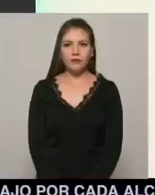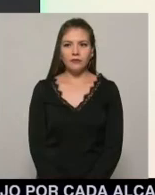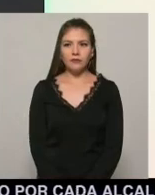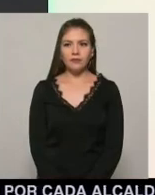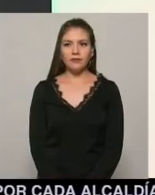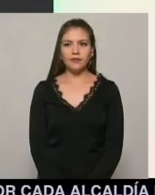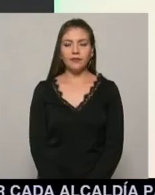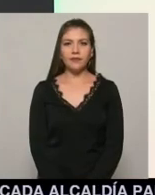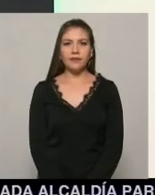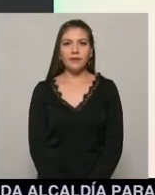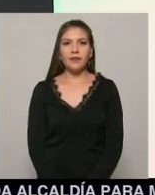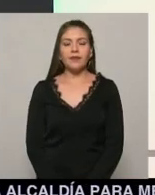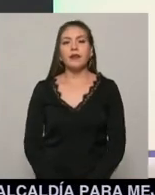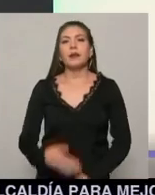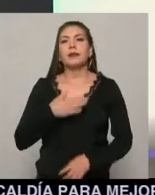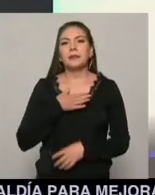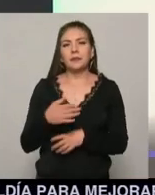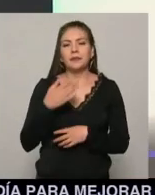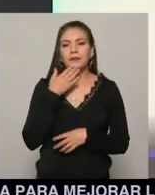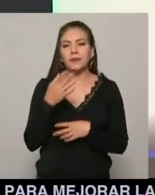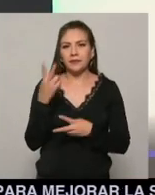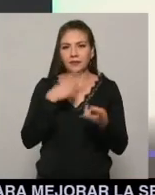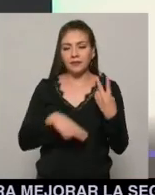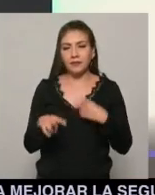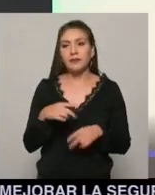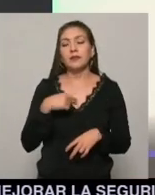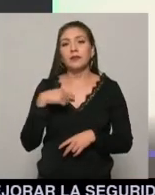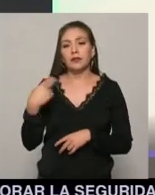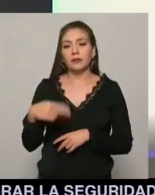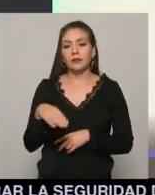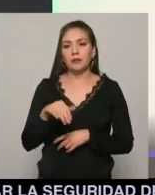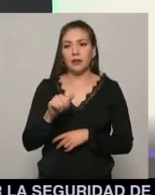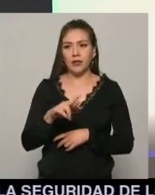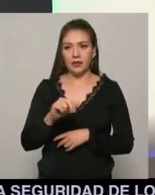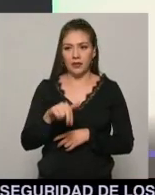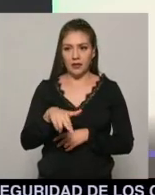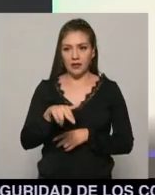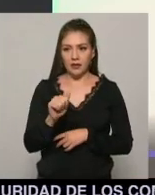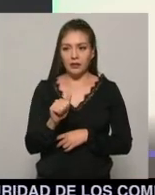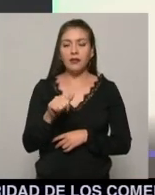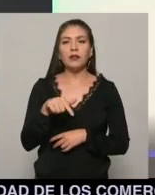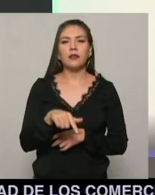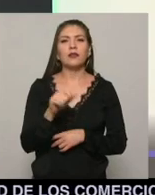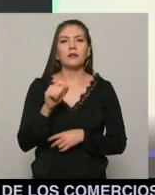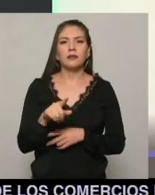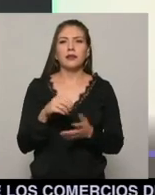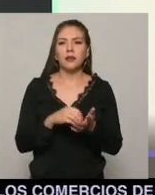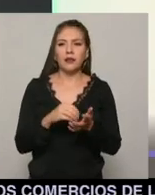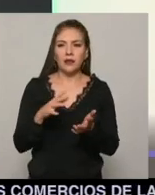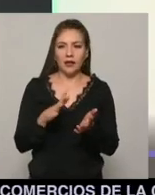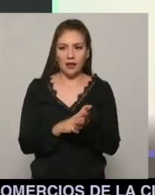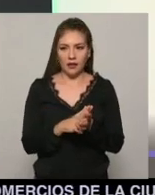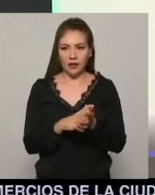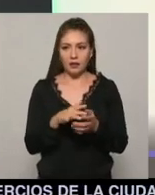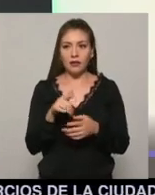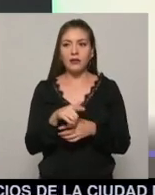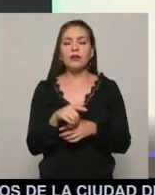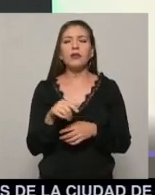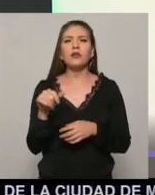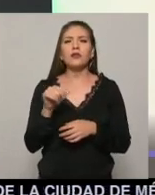¿Qué tal? Bienvenidas y bienvenidos. Yo soy Mariana Escobedo y esta es una emisión más de Agenda y Contexto. Abrimos este bloque con una